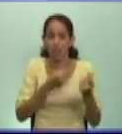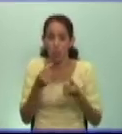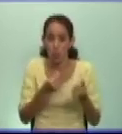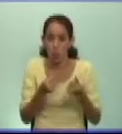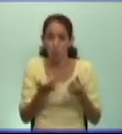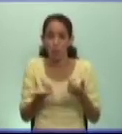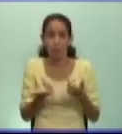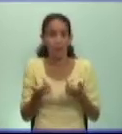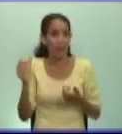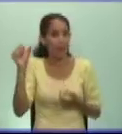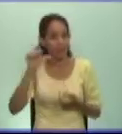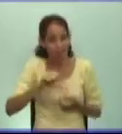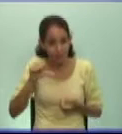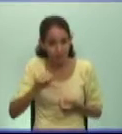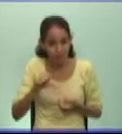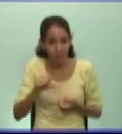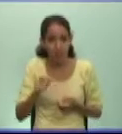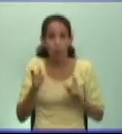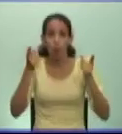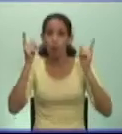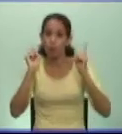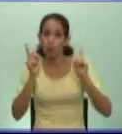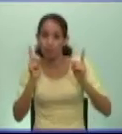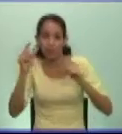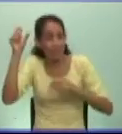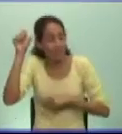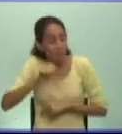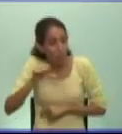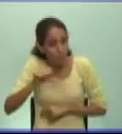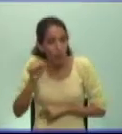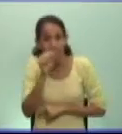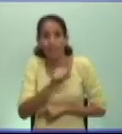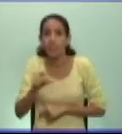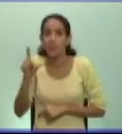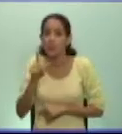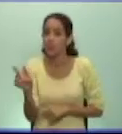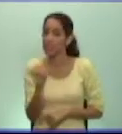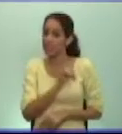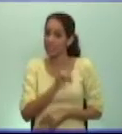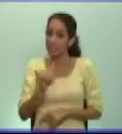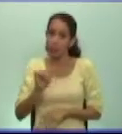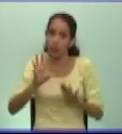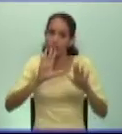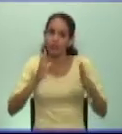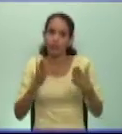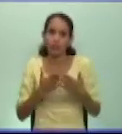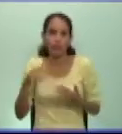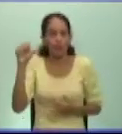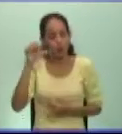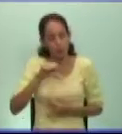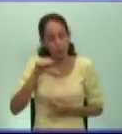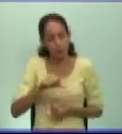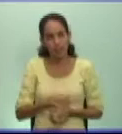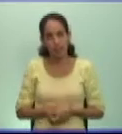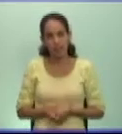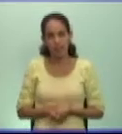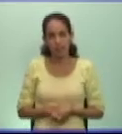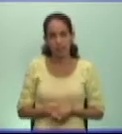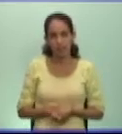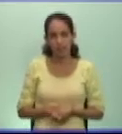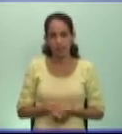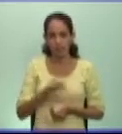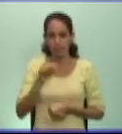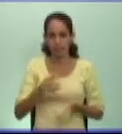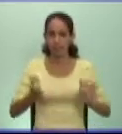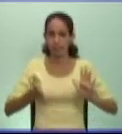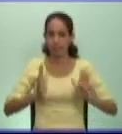vista económico, político y social. Y es una etapa de una gran situación en los Estados Unidos. Es un periodo que